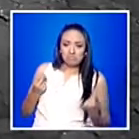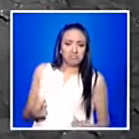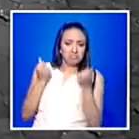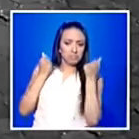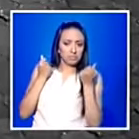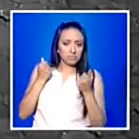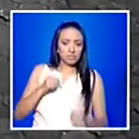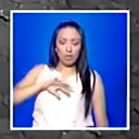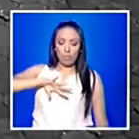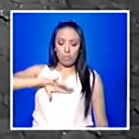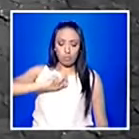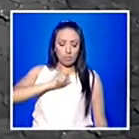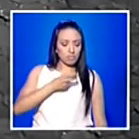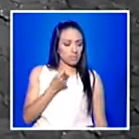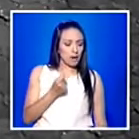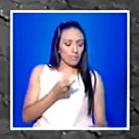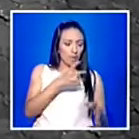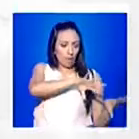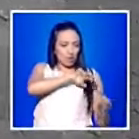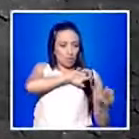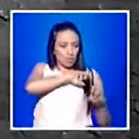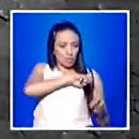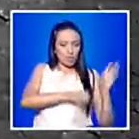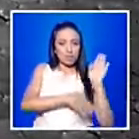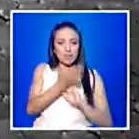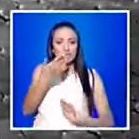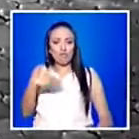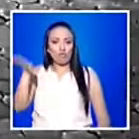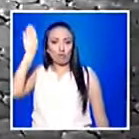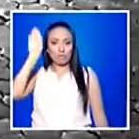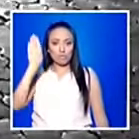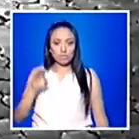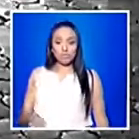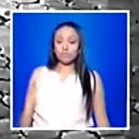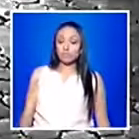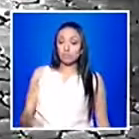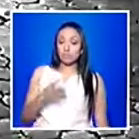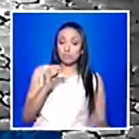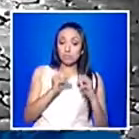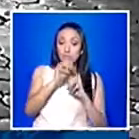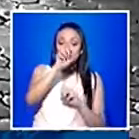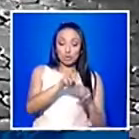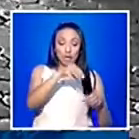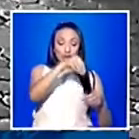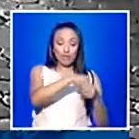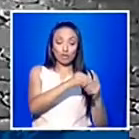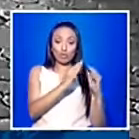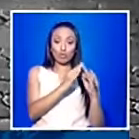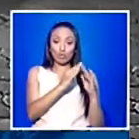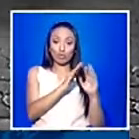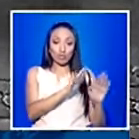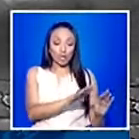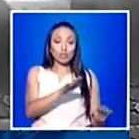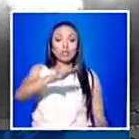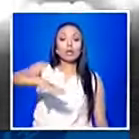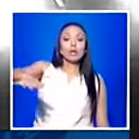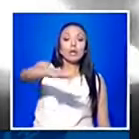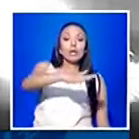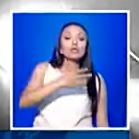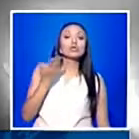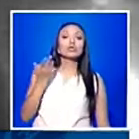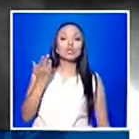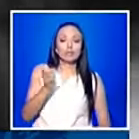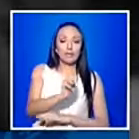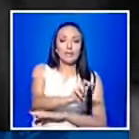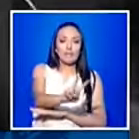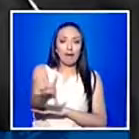asaltantes emprendieron el escape mientras más personas salían de la vivienda. Esto ocurrió en el Valle de los Chillos, donde delincuentes